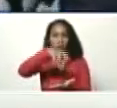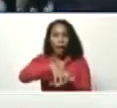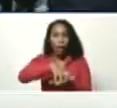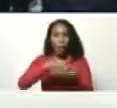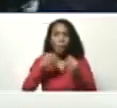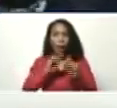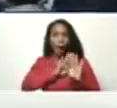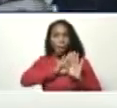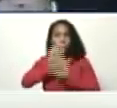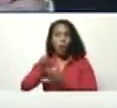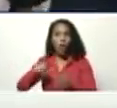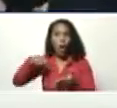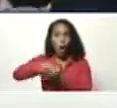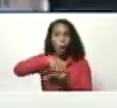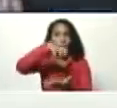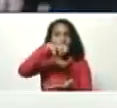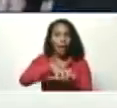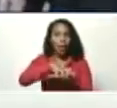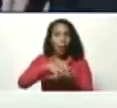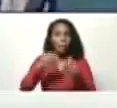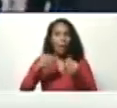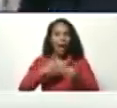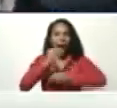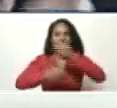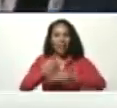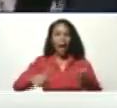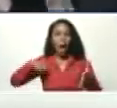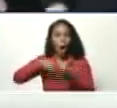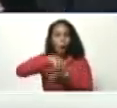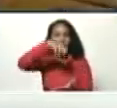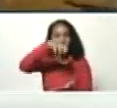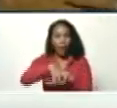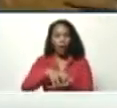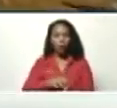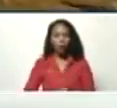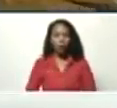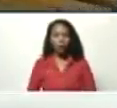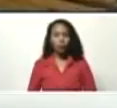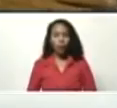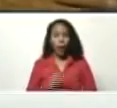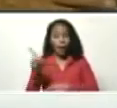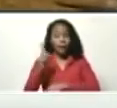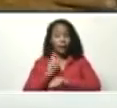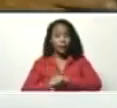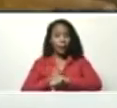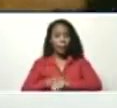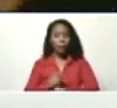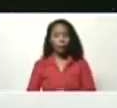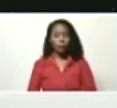para apoyar el golpe de Estado, para ejecutar el golpe de Estado en aquel tiempo.